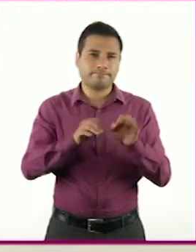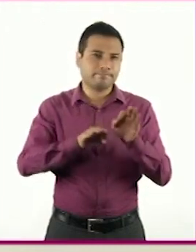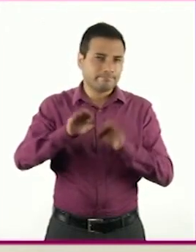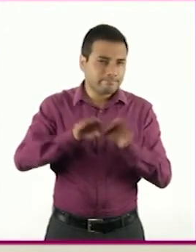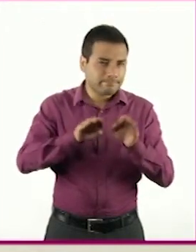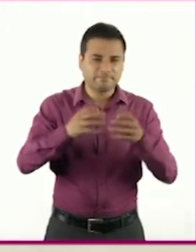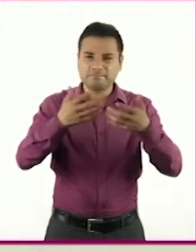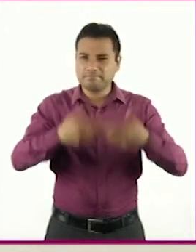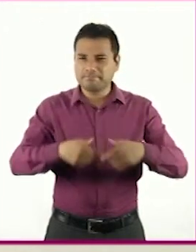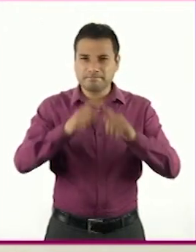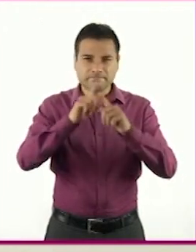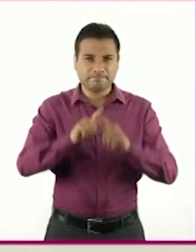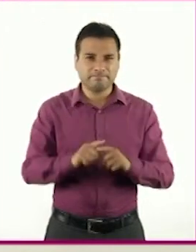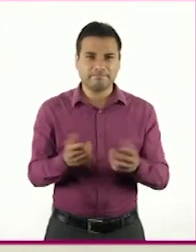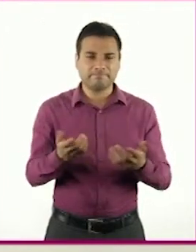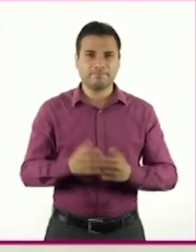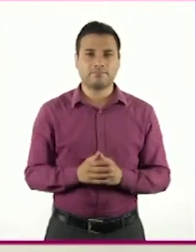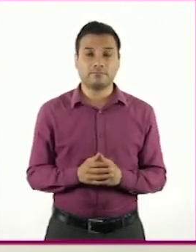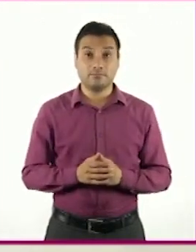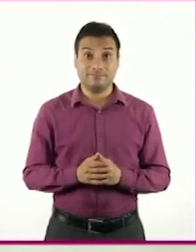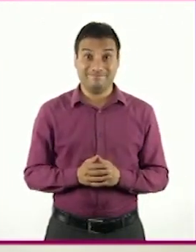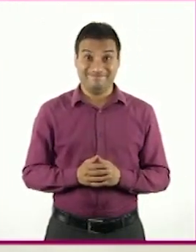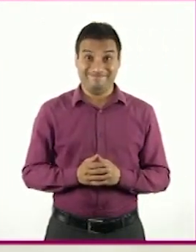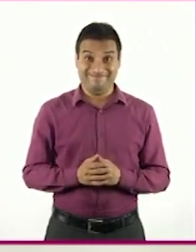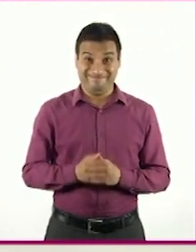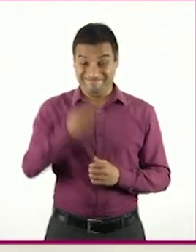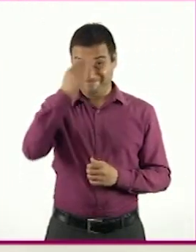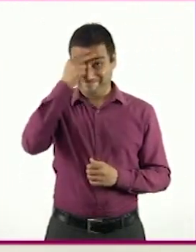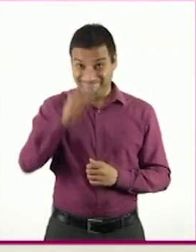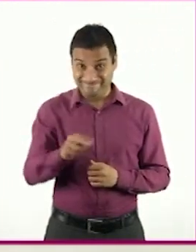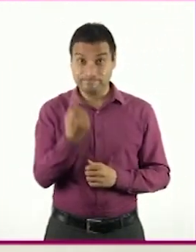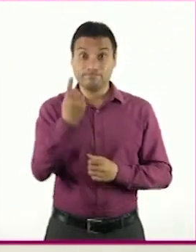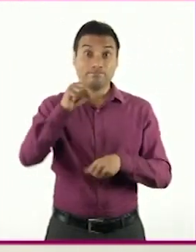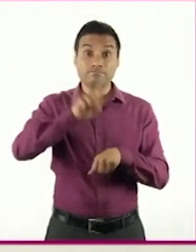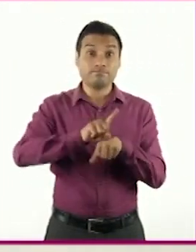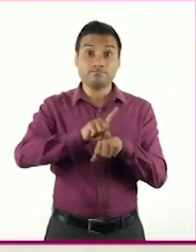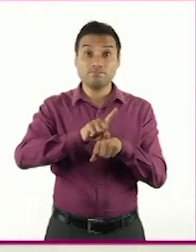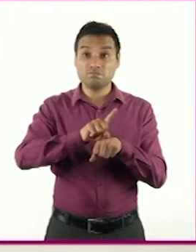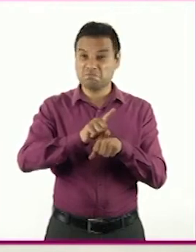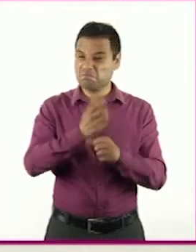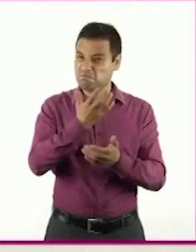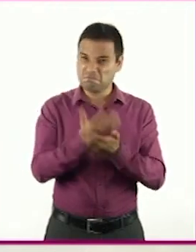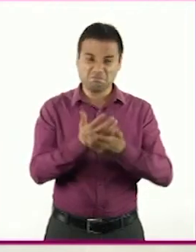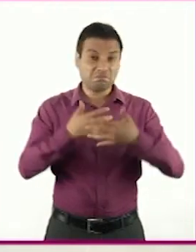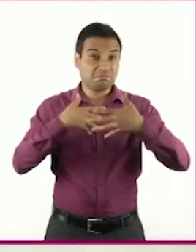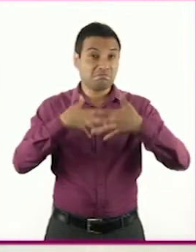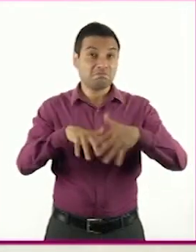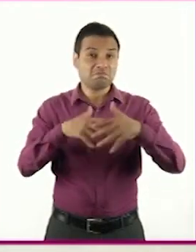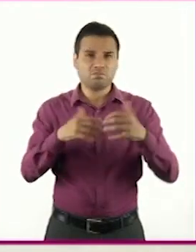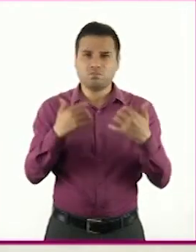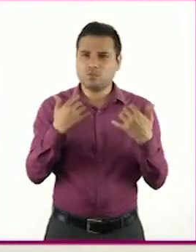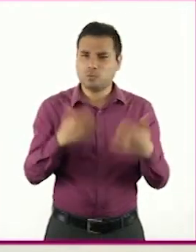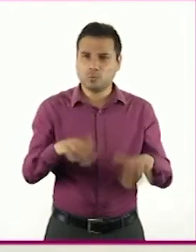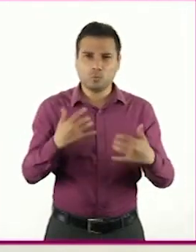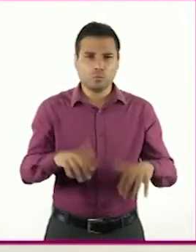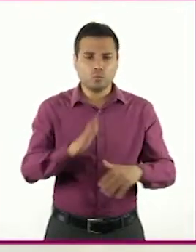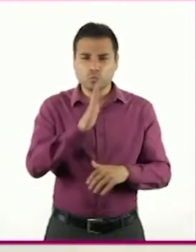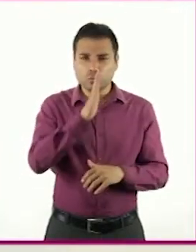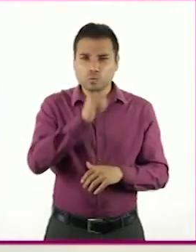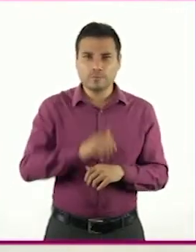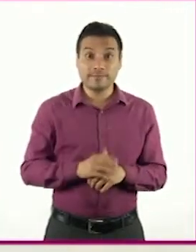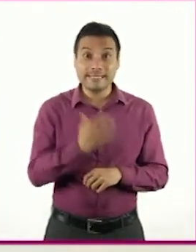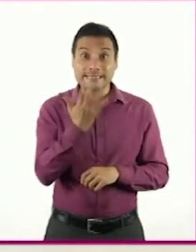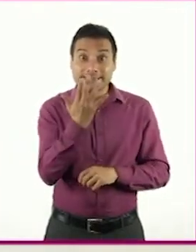norteamericana. El paro nacional fue una movilización sin precedentes, dada la magnitud de respuesta que tuvo en más de